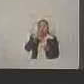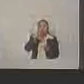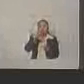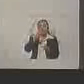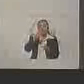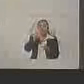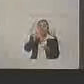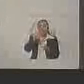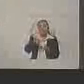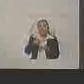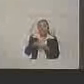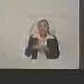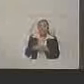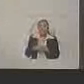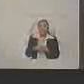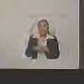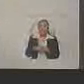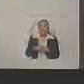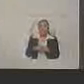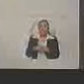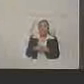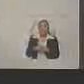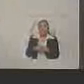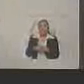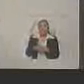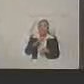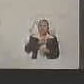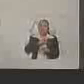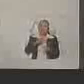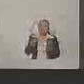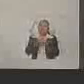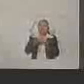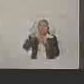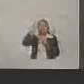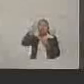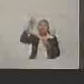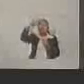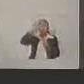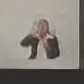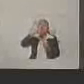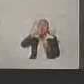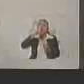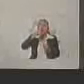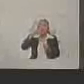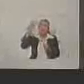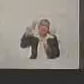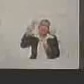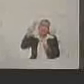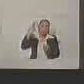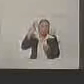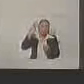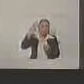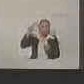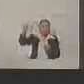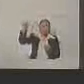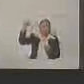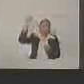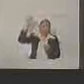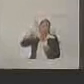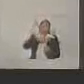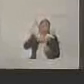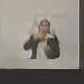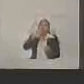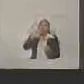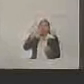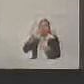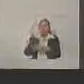por supuesto, tienen que estar de la mano las lumbreras, las alarmas, los botones de pánico y esta parte de